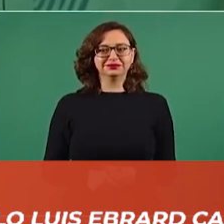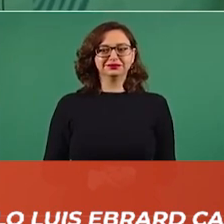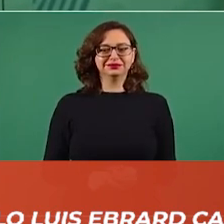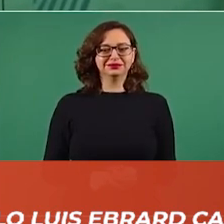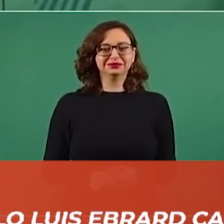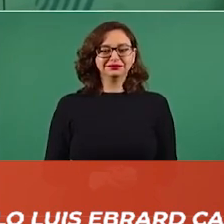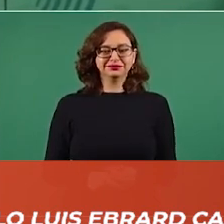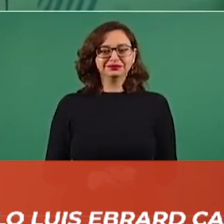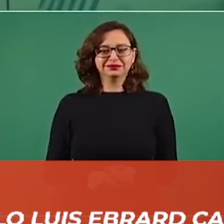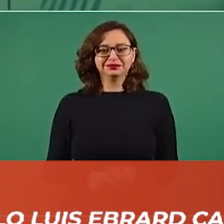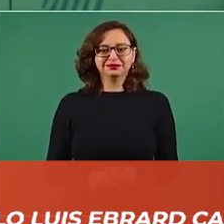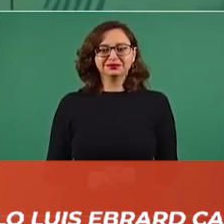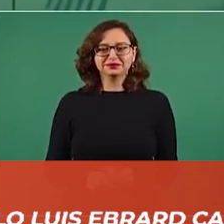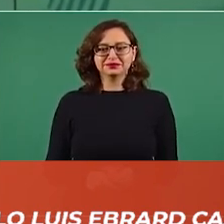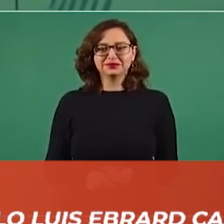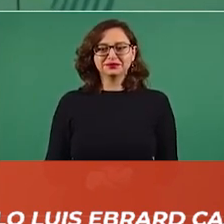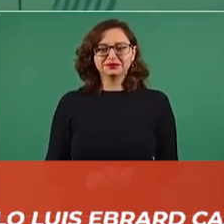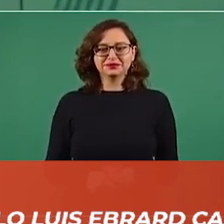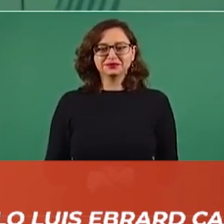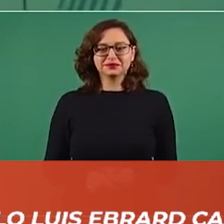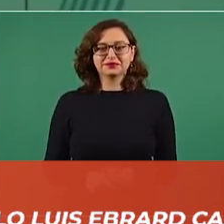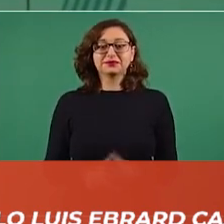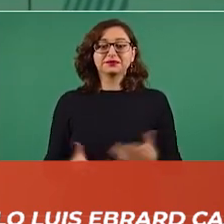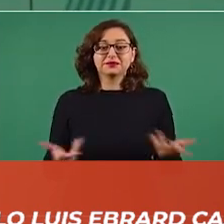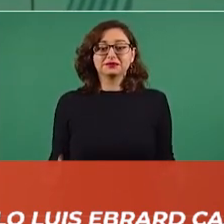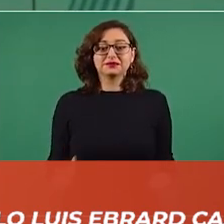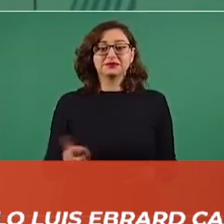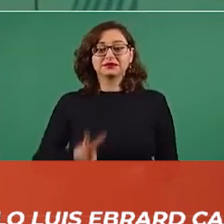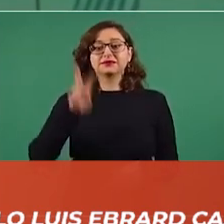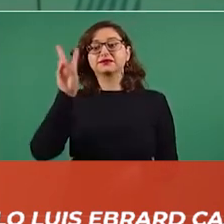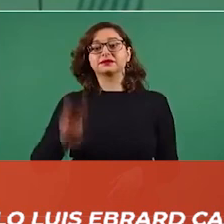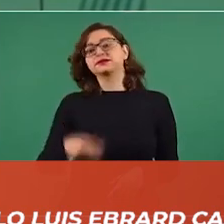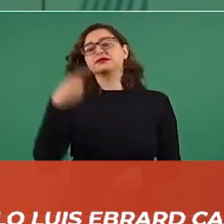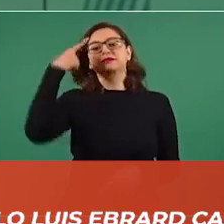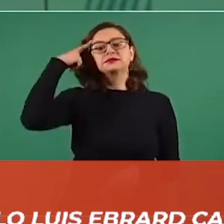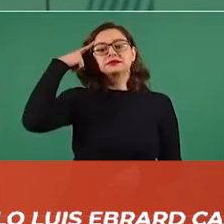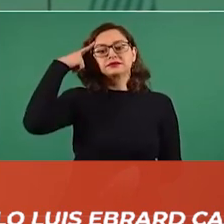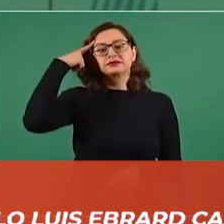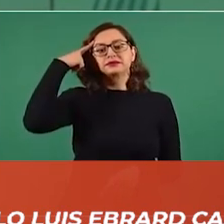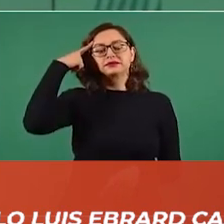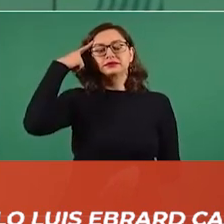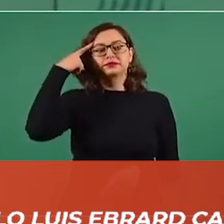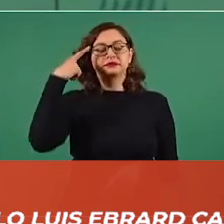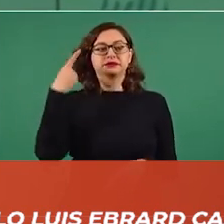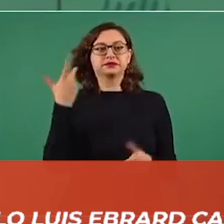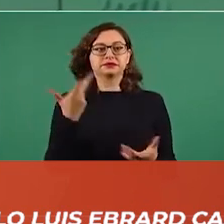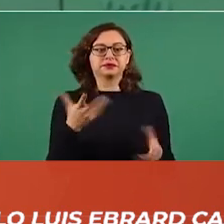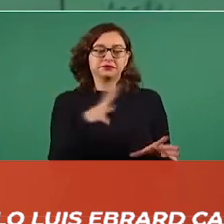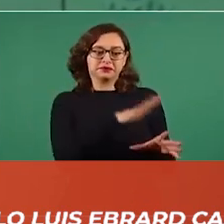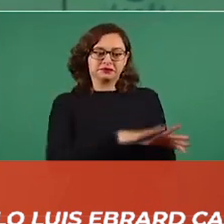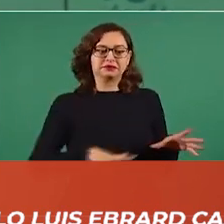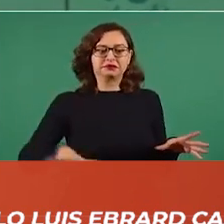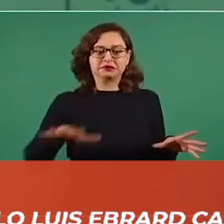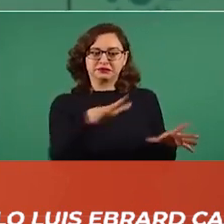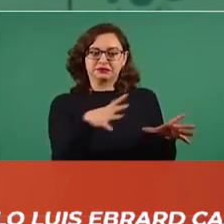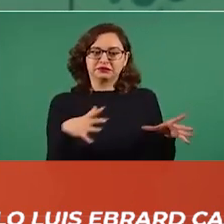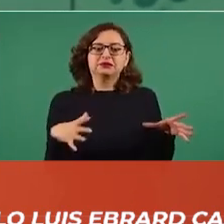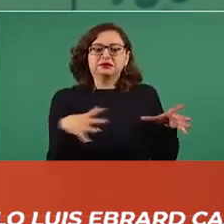Es una mentalidad, afortunadamente, no pudo